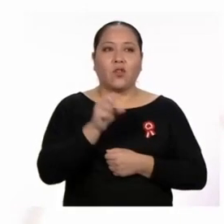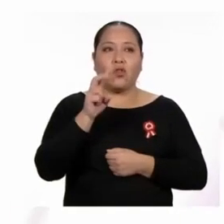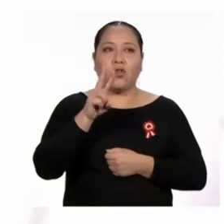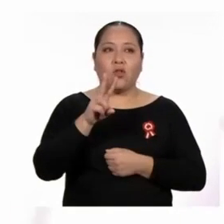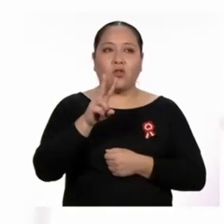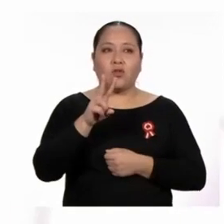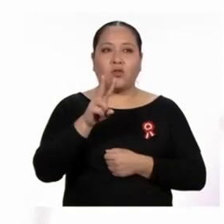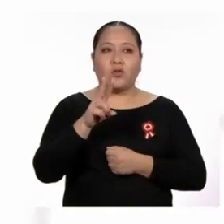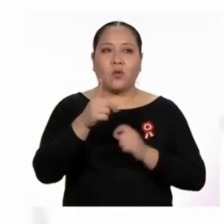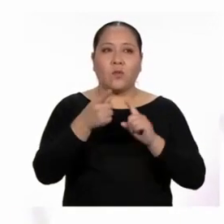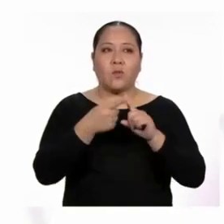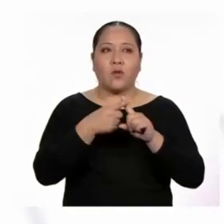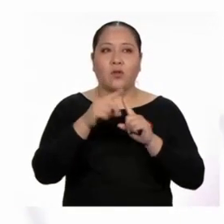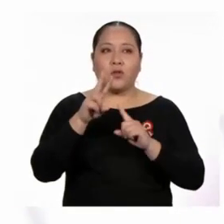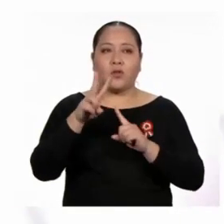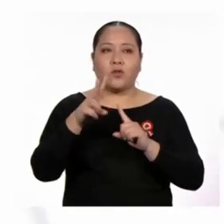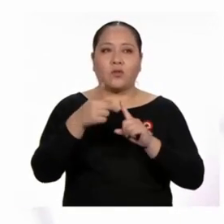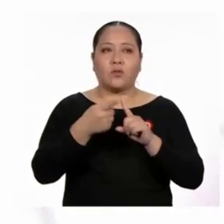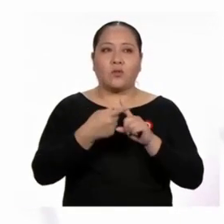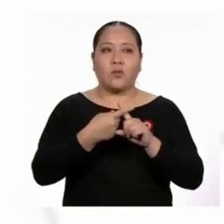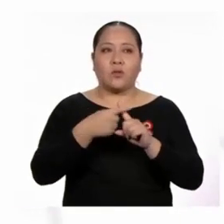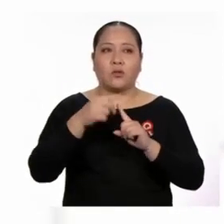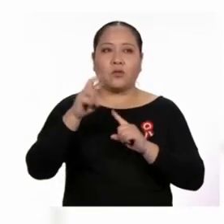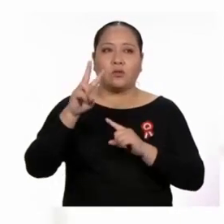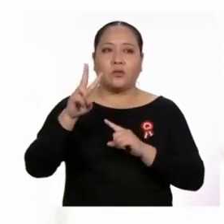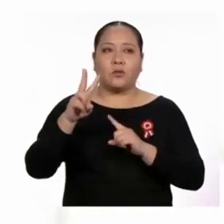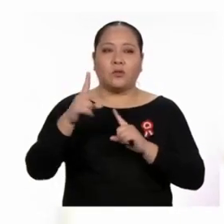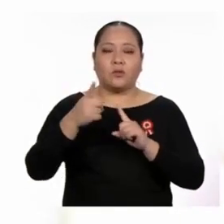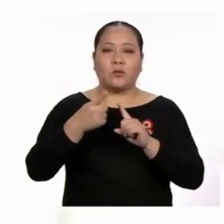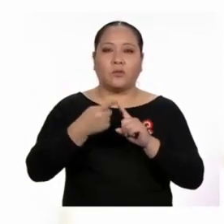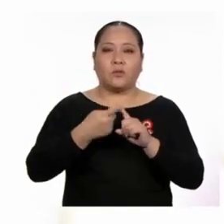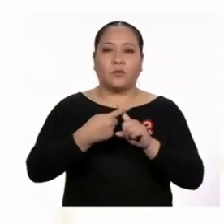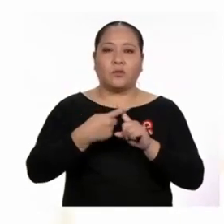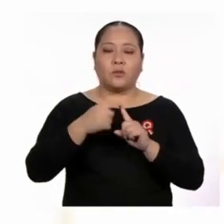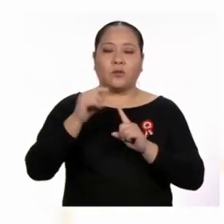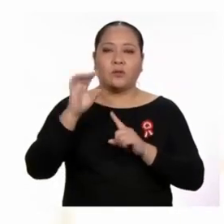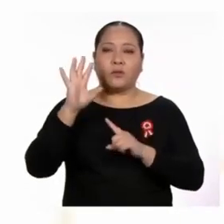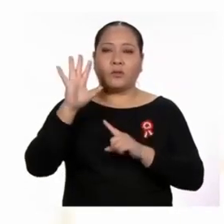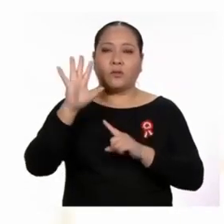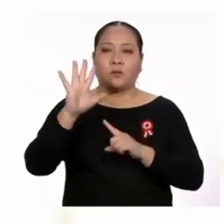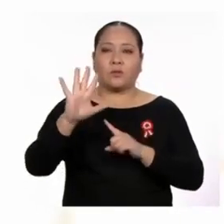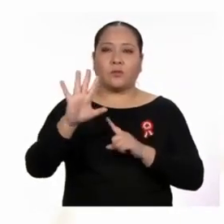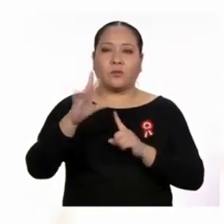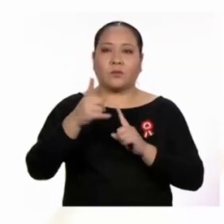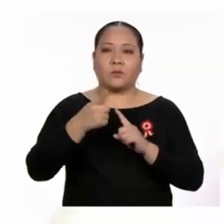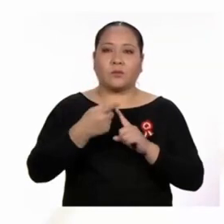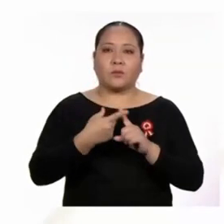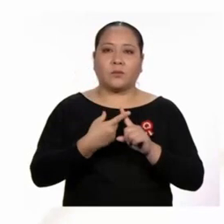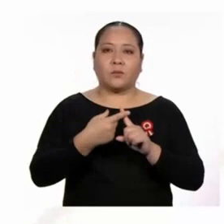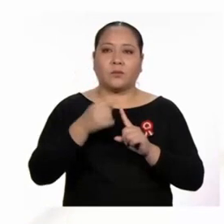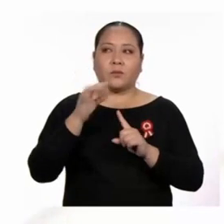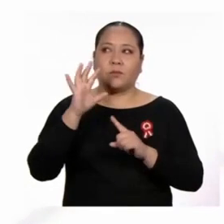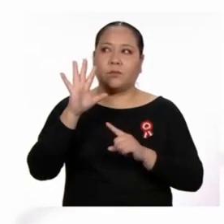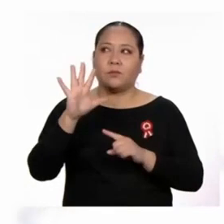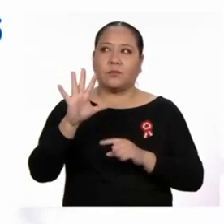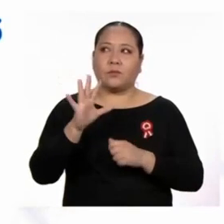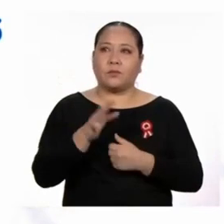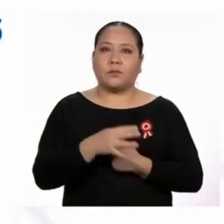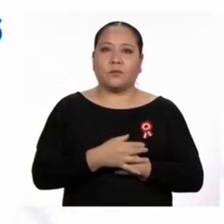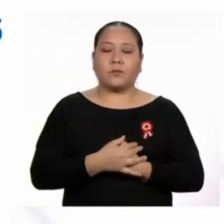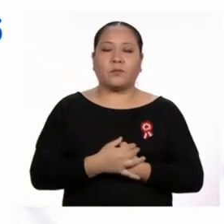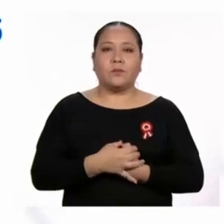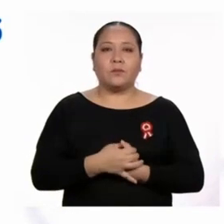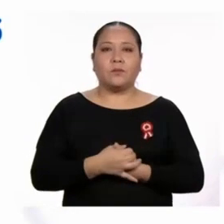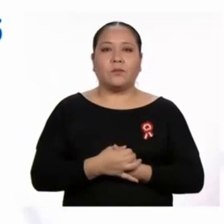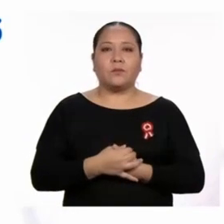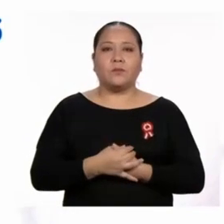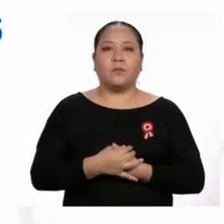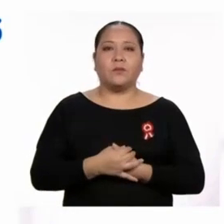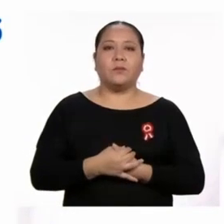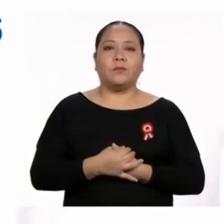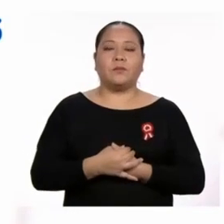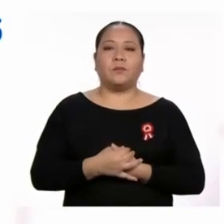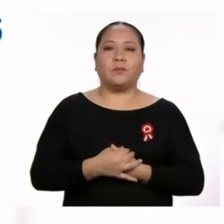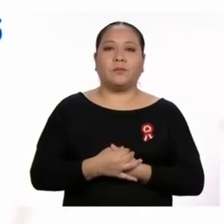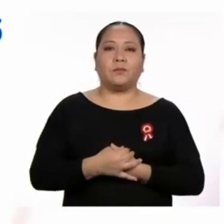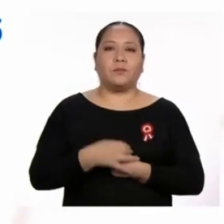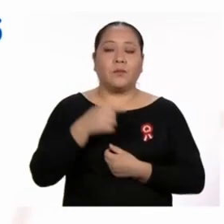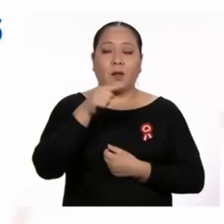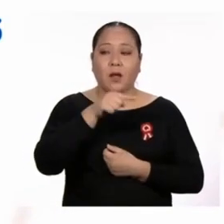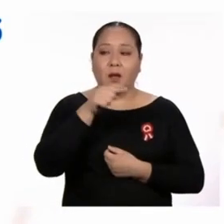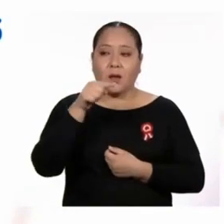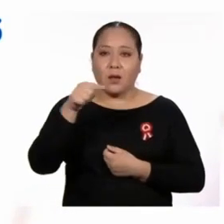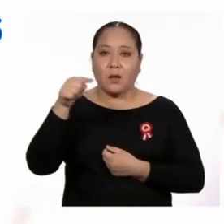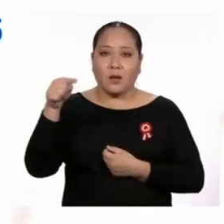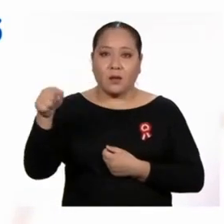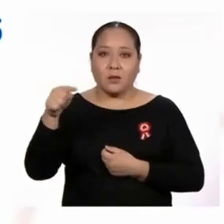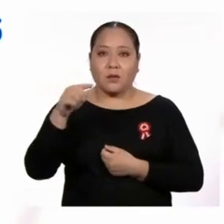2 por 2 por 2 por 5 y por 5.